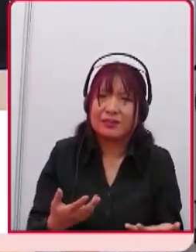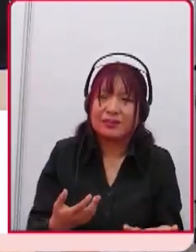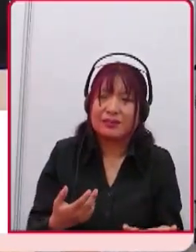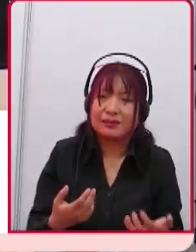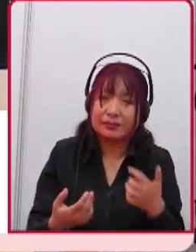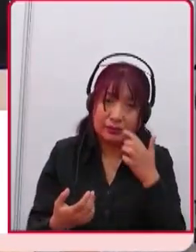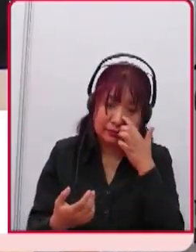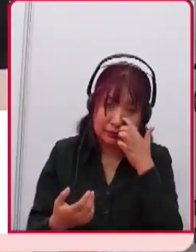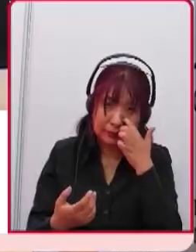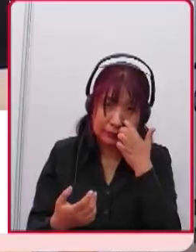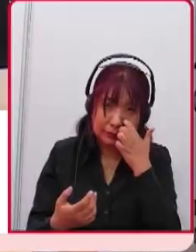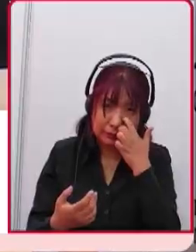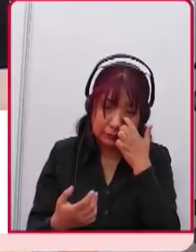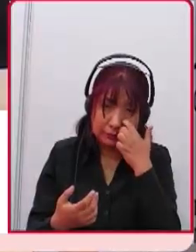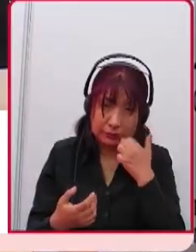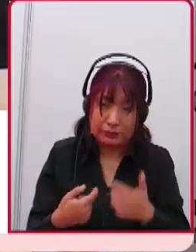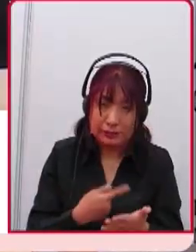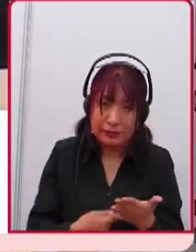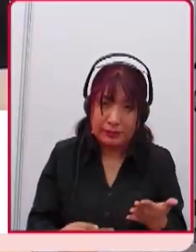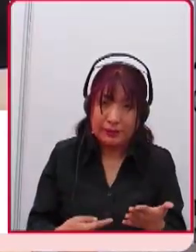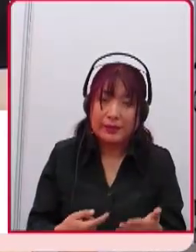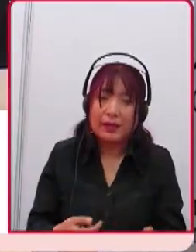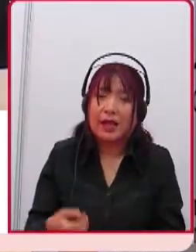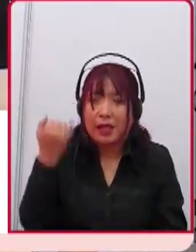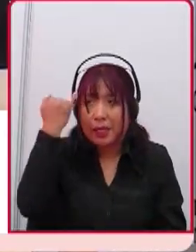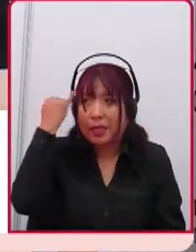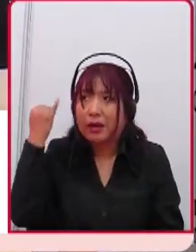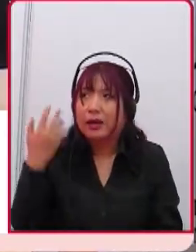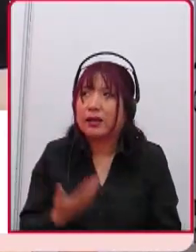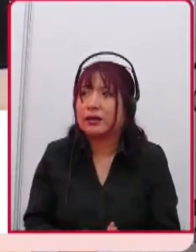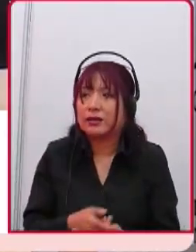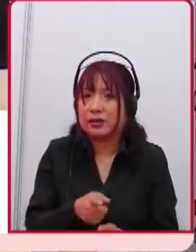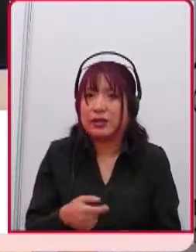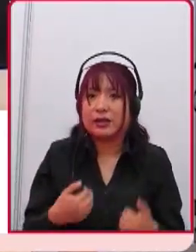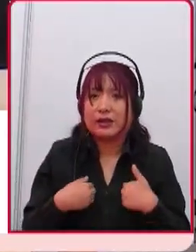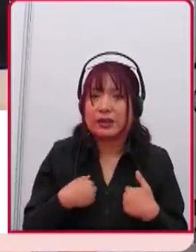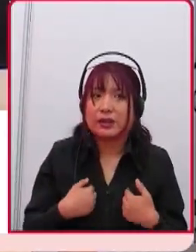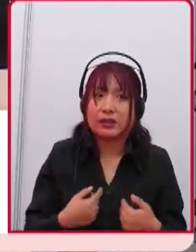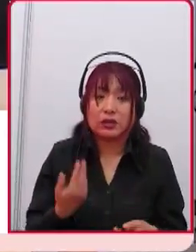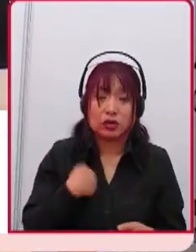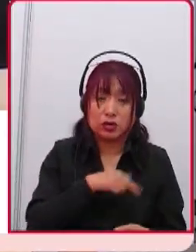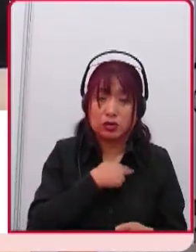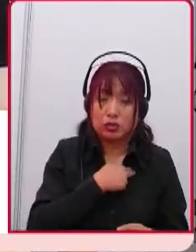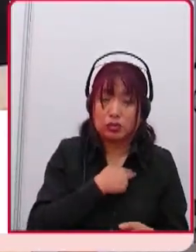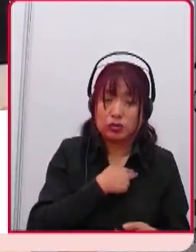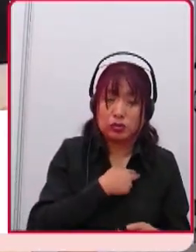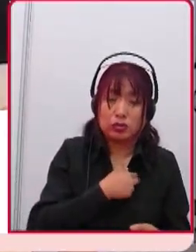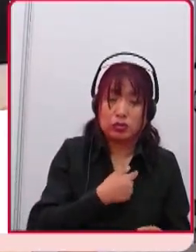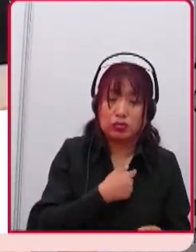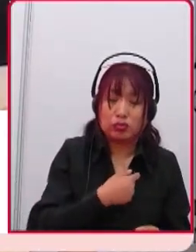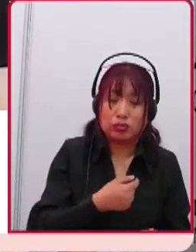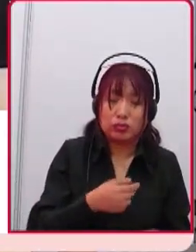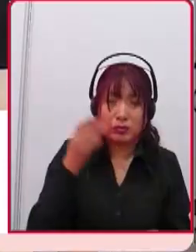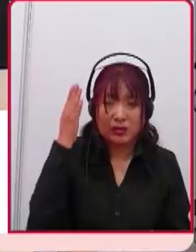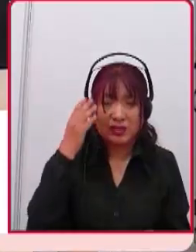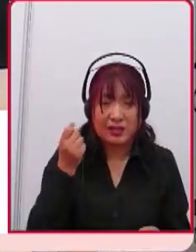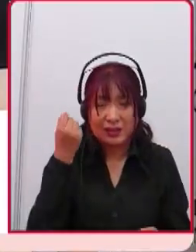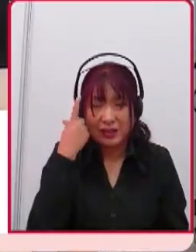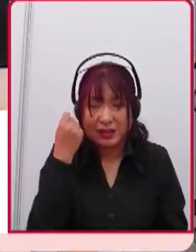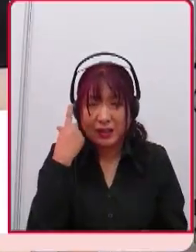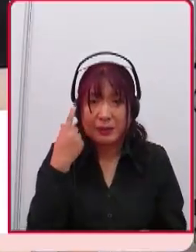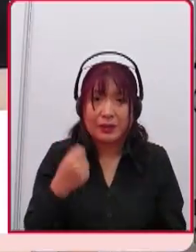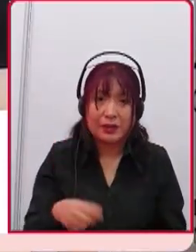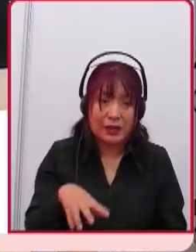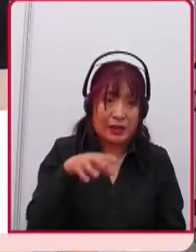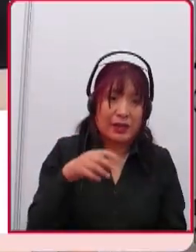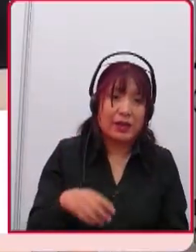robot tiene cierta autonomía, cierto grado de decisión, entiendo que para la toma de muestras, pero